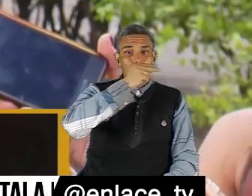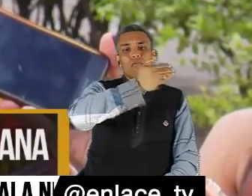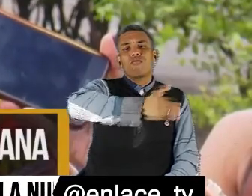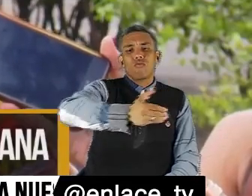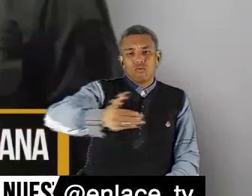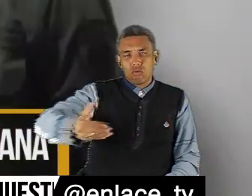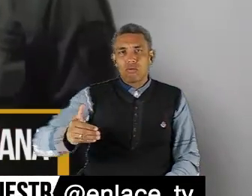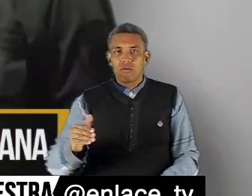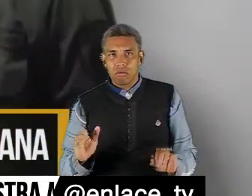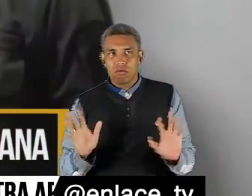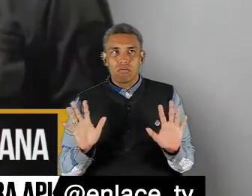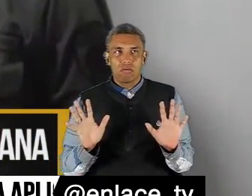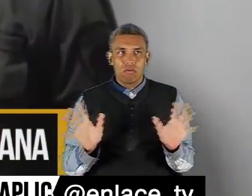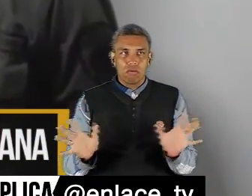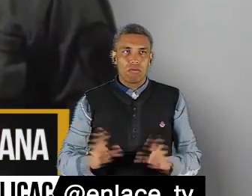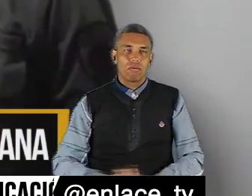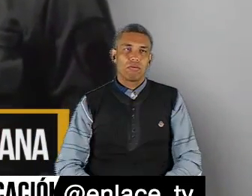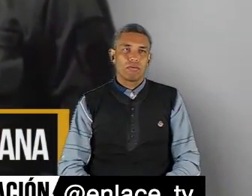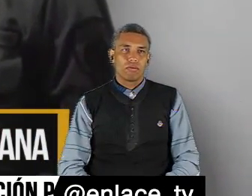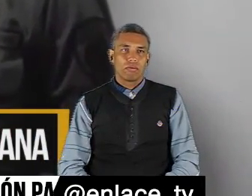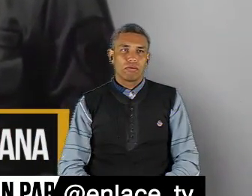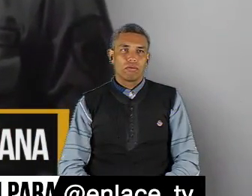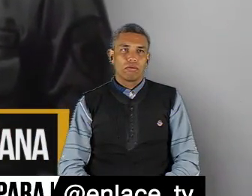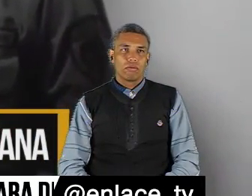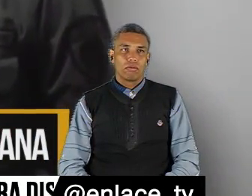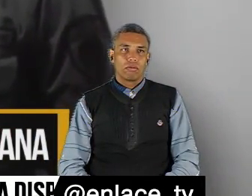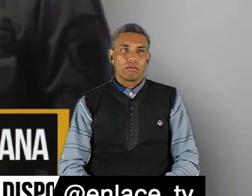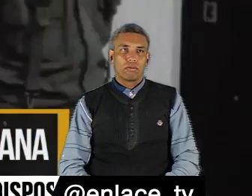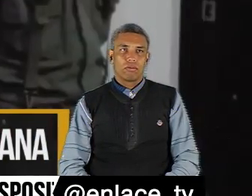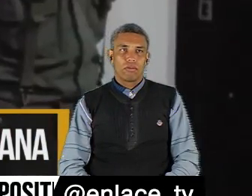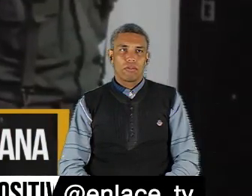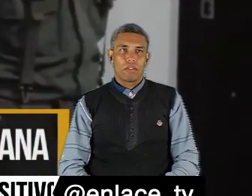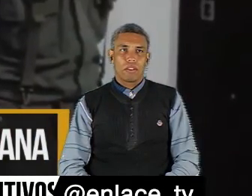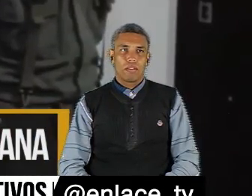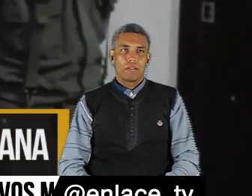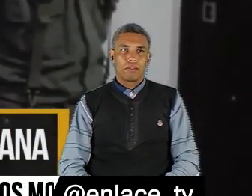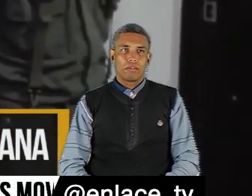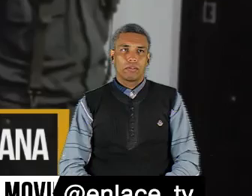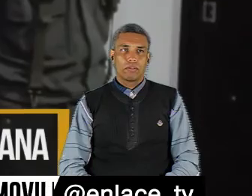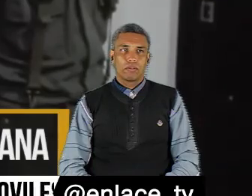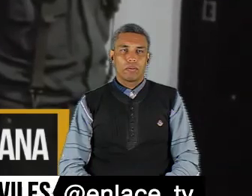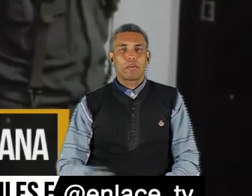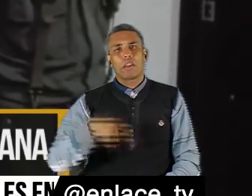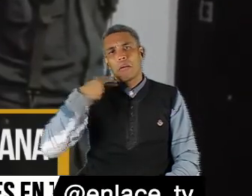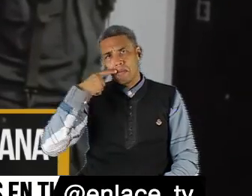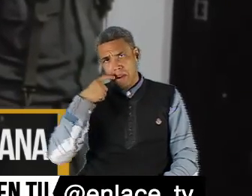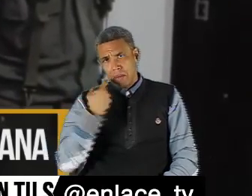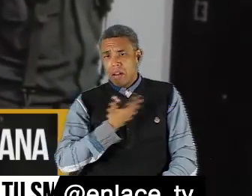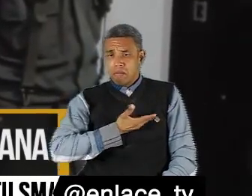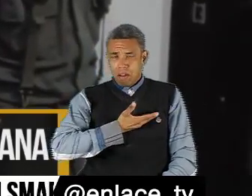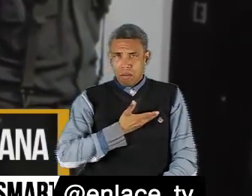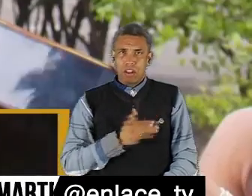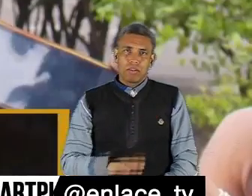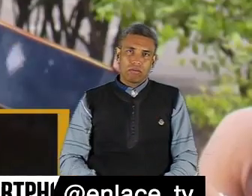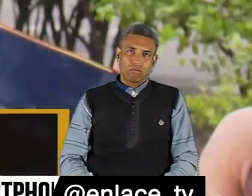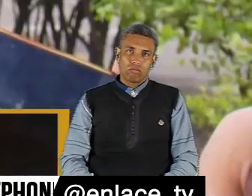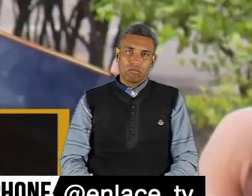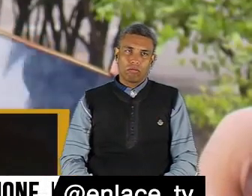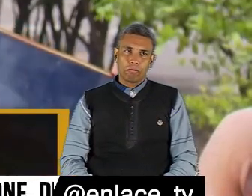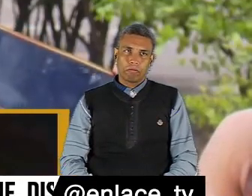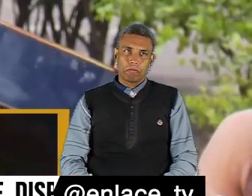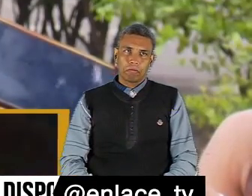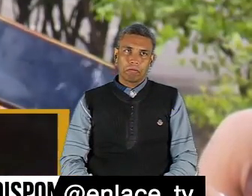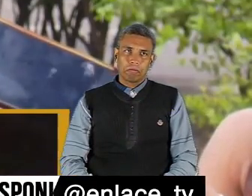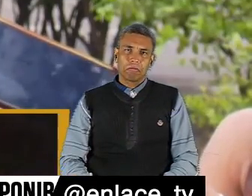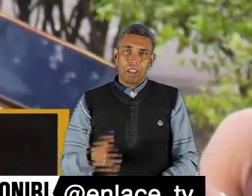asunto. De igual manera, pues con los padres de la menor, ya pues